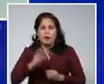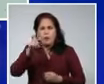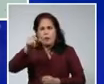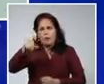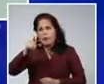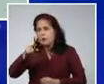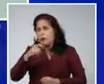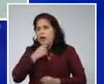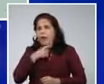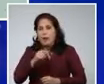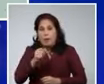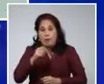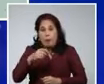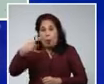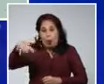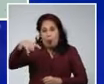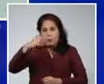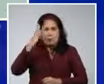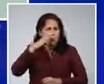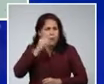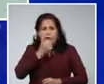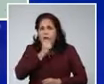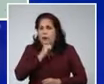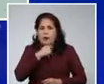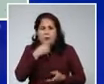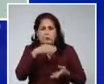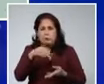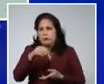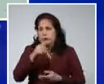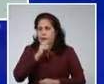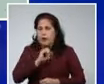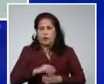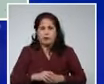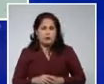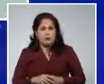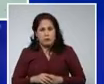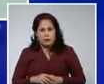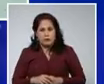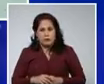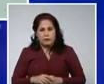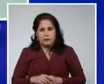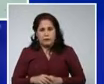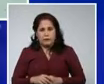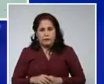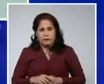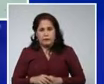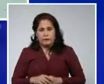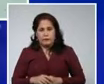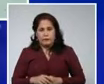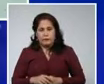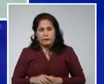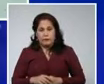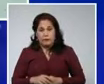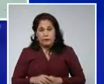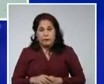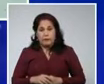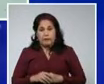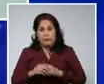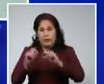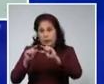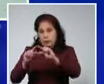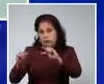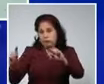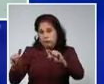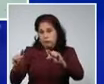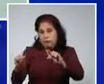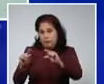con este trastorno metabólico, y lo que se ve en la parte de abajo, que